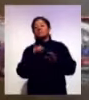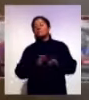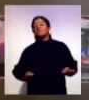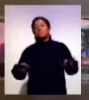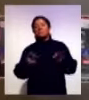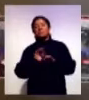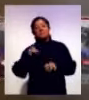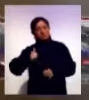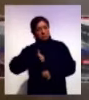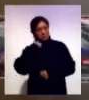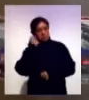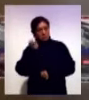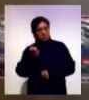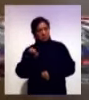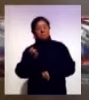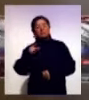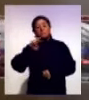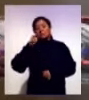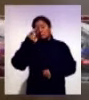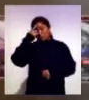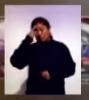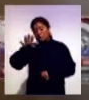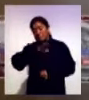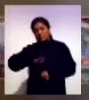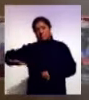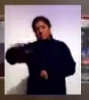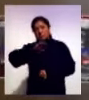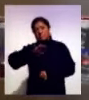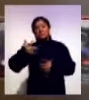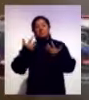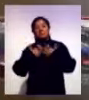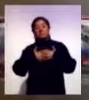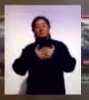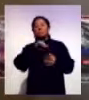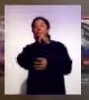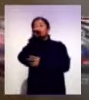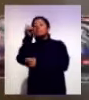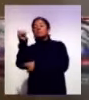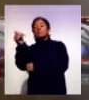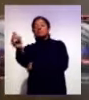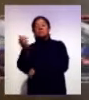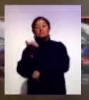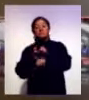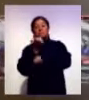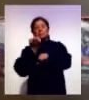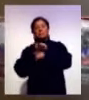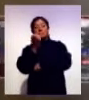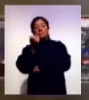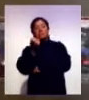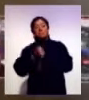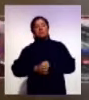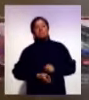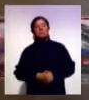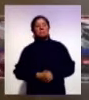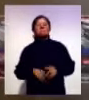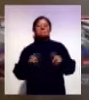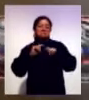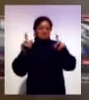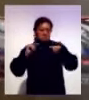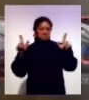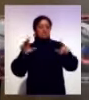que el evento es regional, pues vienen empresas de otros estados. Obviamente, siendo Tlaxcala